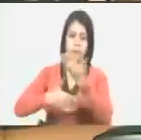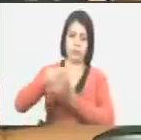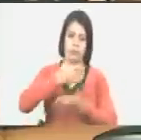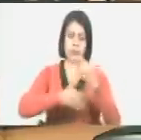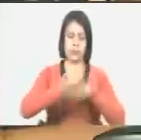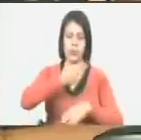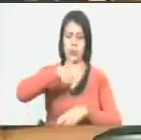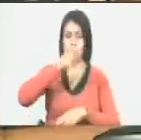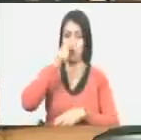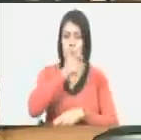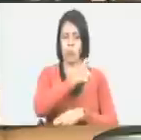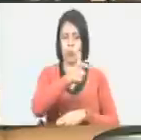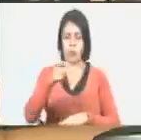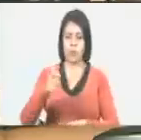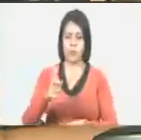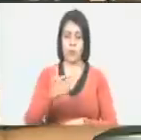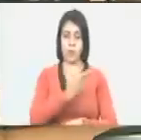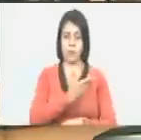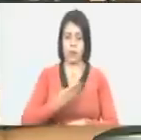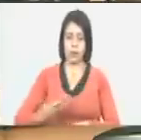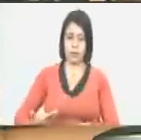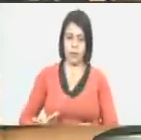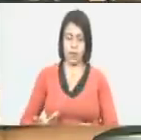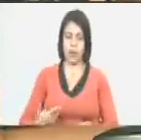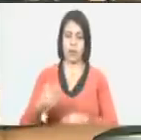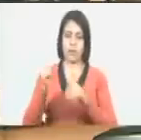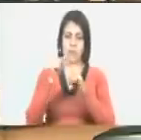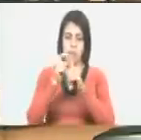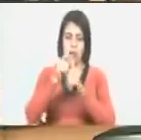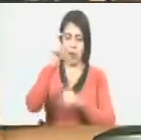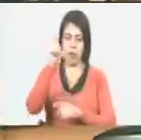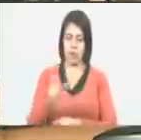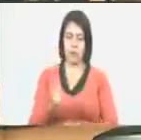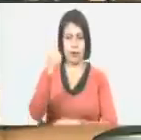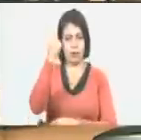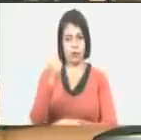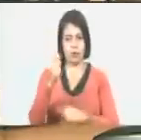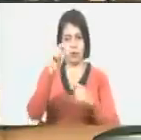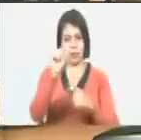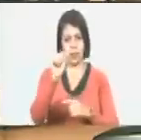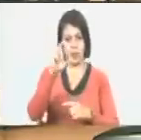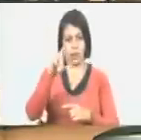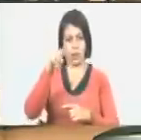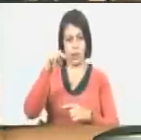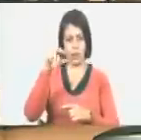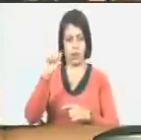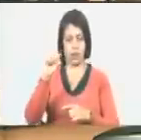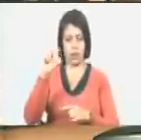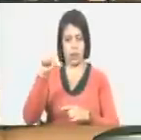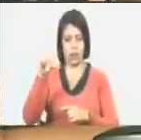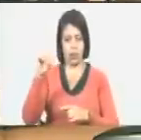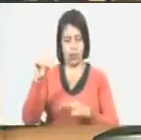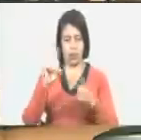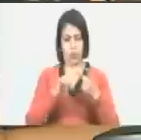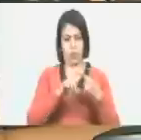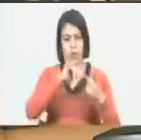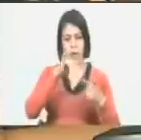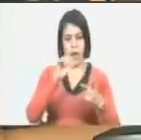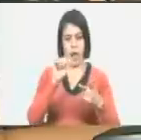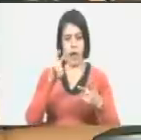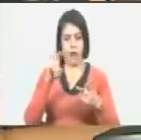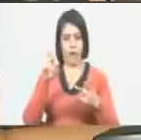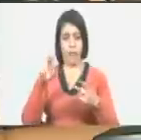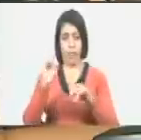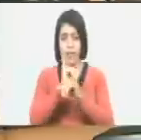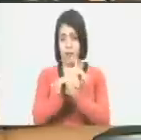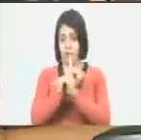de nuestros pueblos. El presidente otorgó el derecho de palabra a los diputados Arnaldo Sánchez y Javier Segovia.